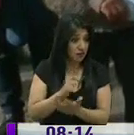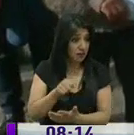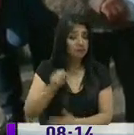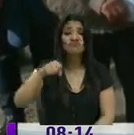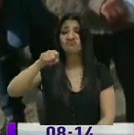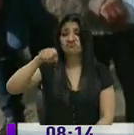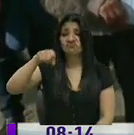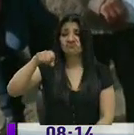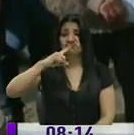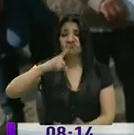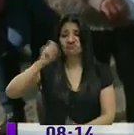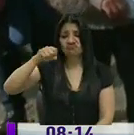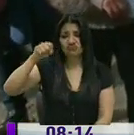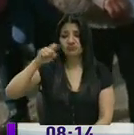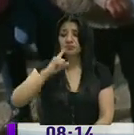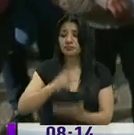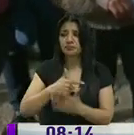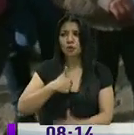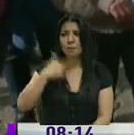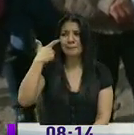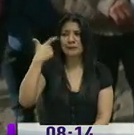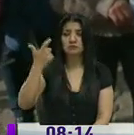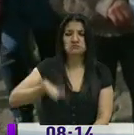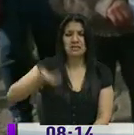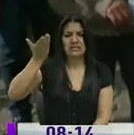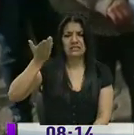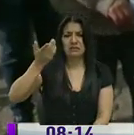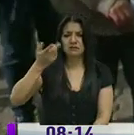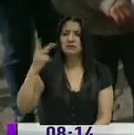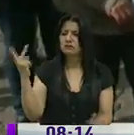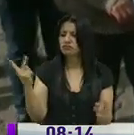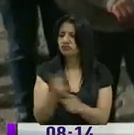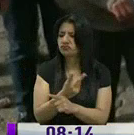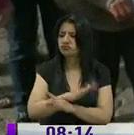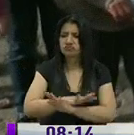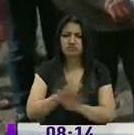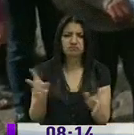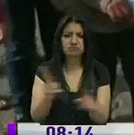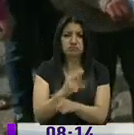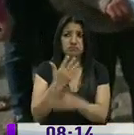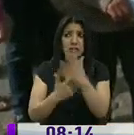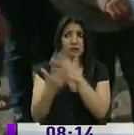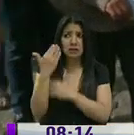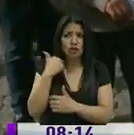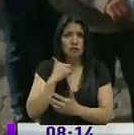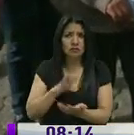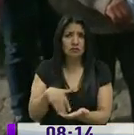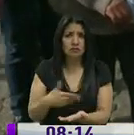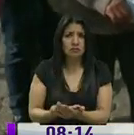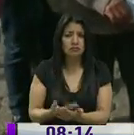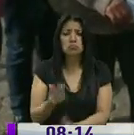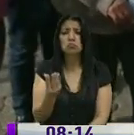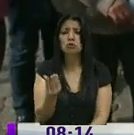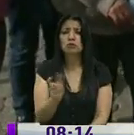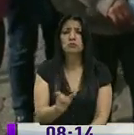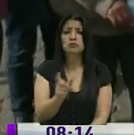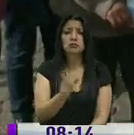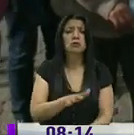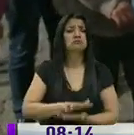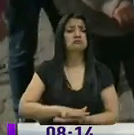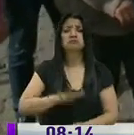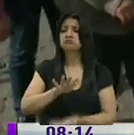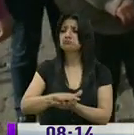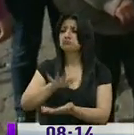sí y yo creo que ha incrementado bastante y ximo lo seguro porque en un tiempo que cuando yo llegué éramos pocas personas y éramos bastante